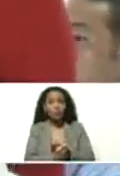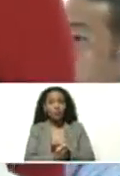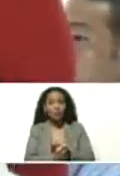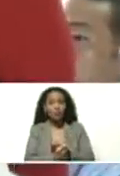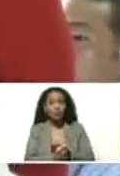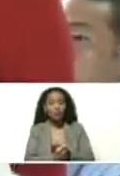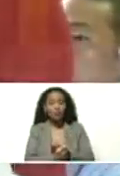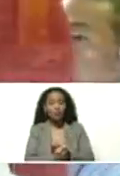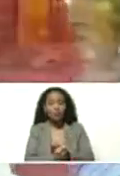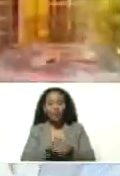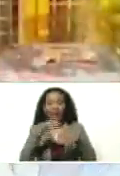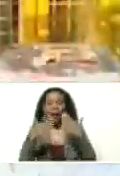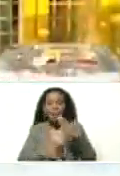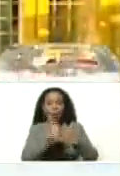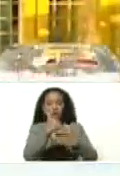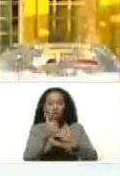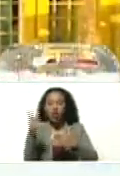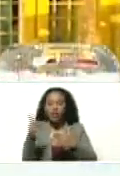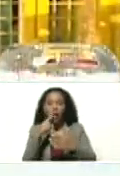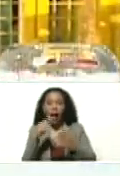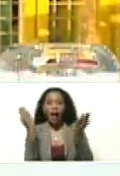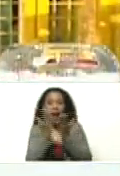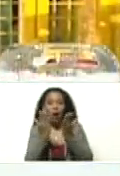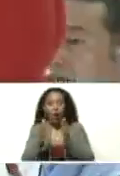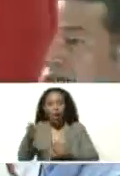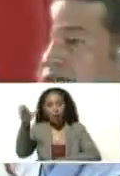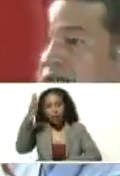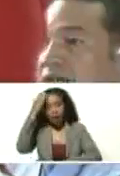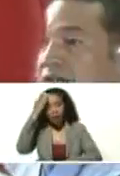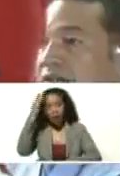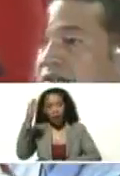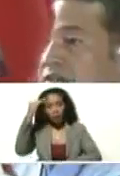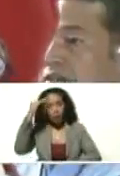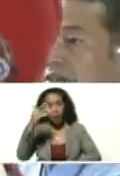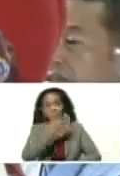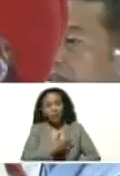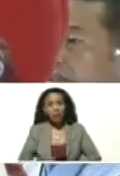¿Qué proyecto es ese? La Escuela de los Saberes, comandante presidente,